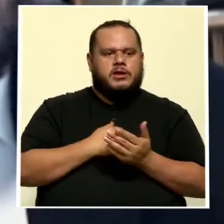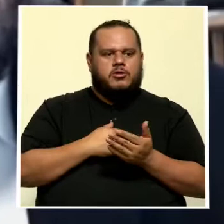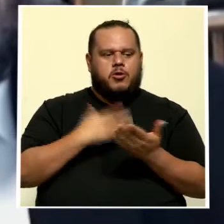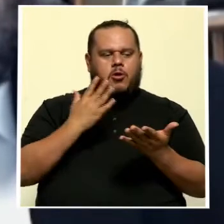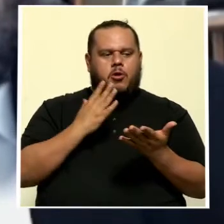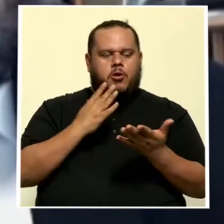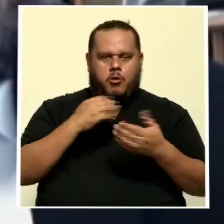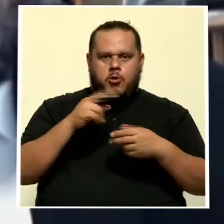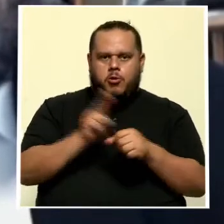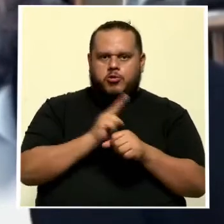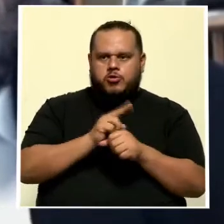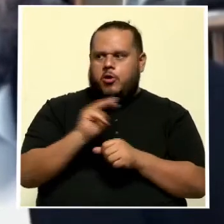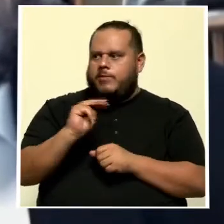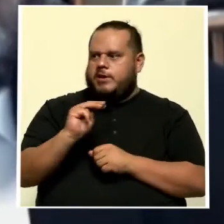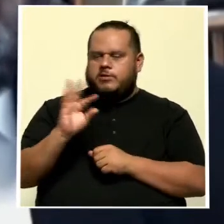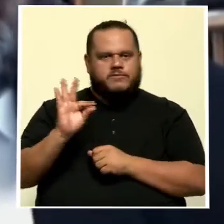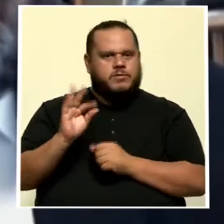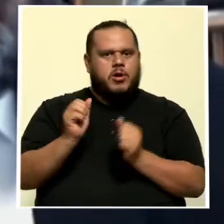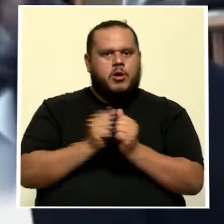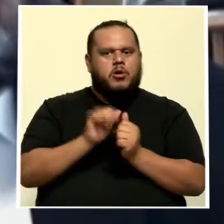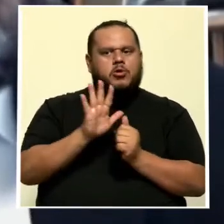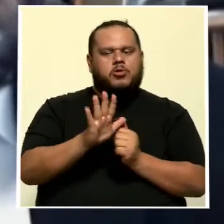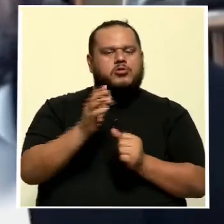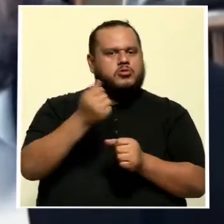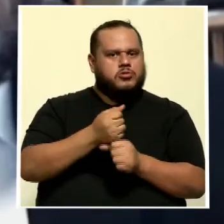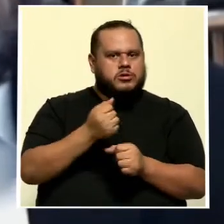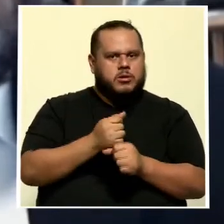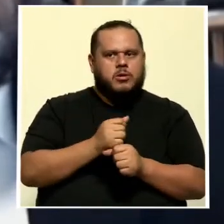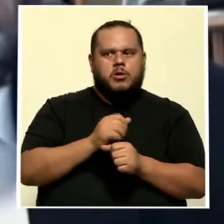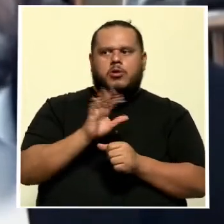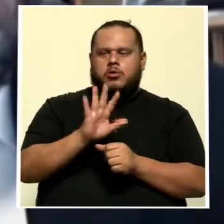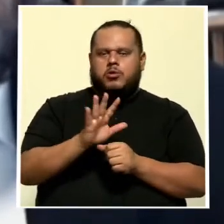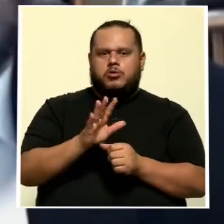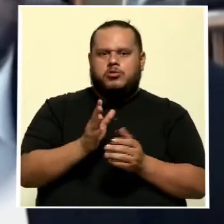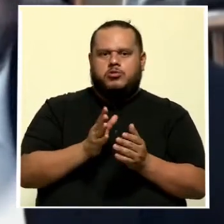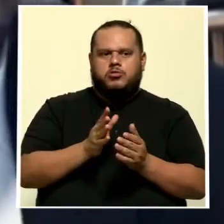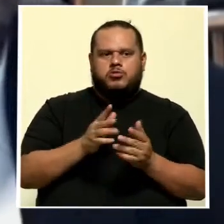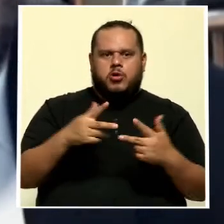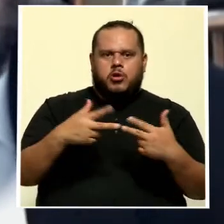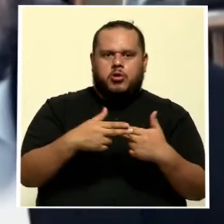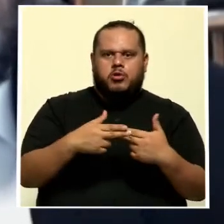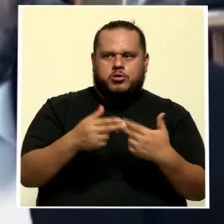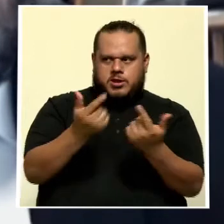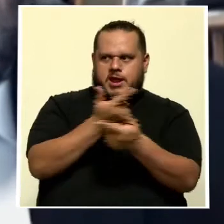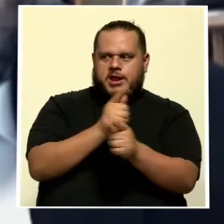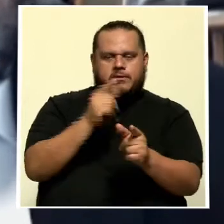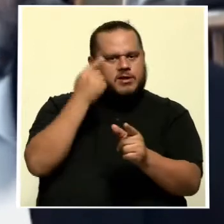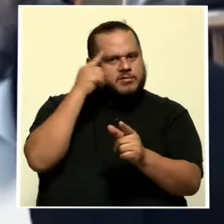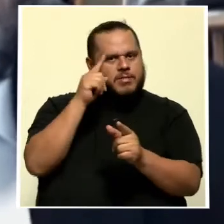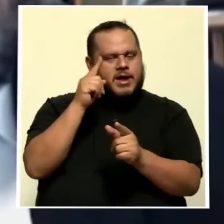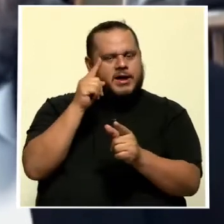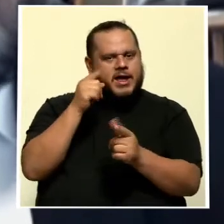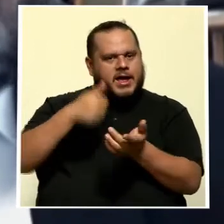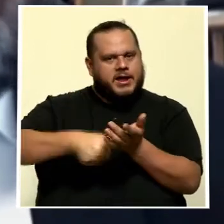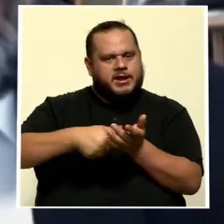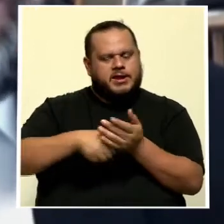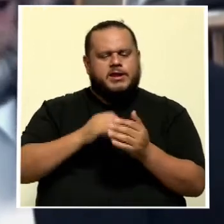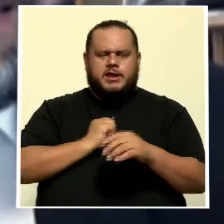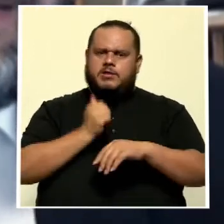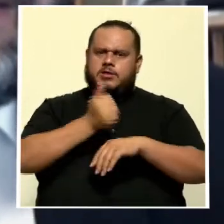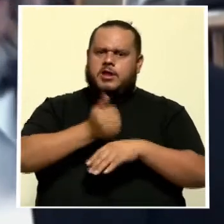Friedman con su obra y sus cortos de Libre para Elegir, y que luego han instaurado